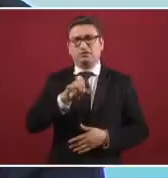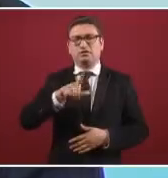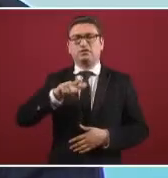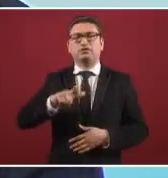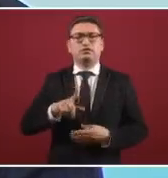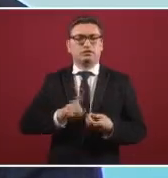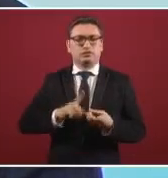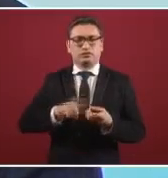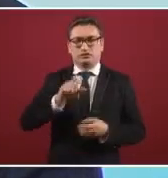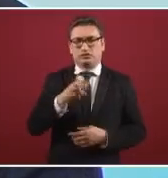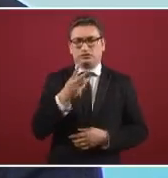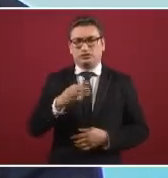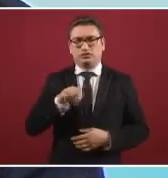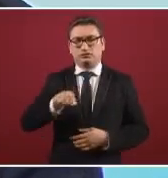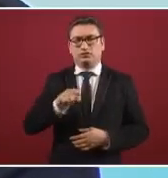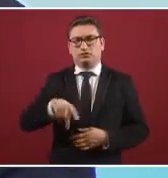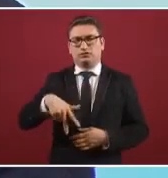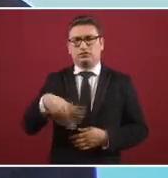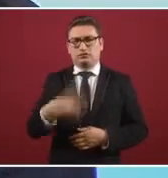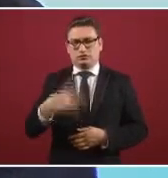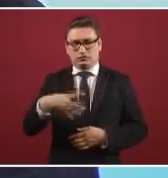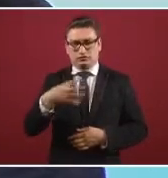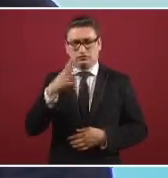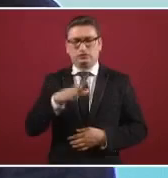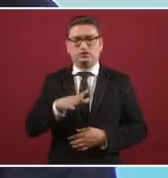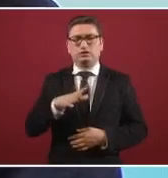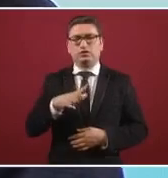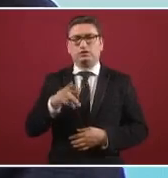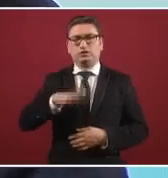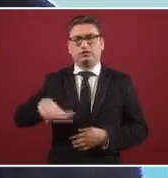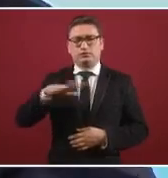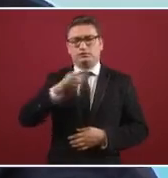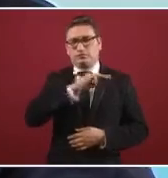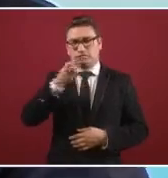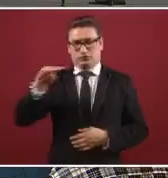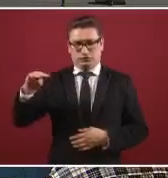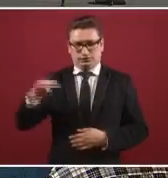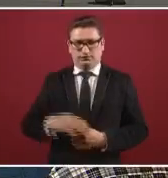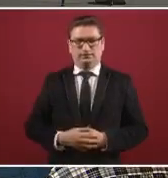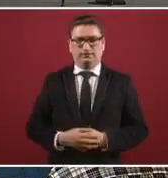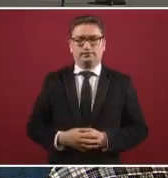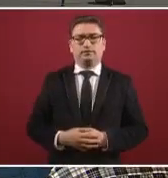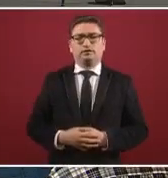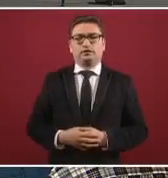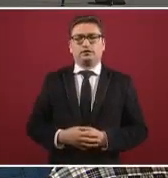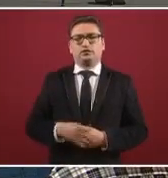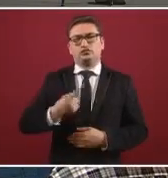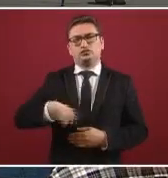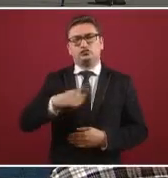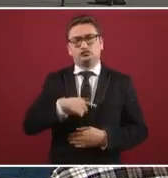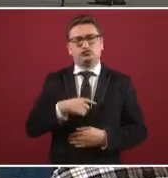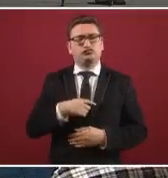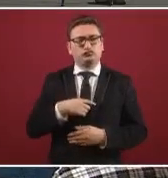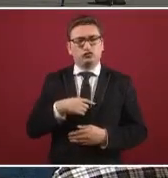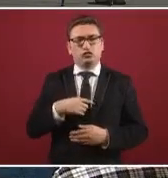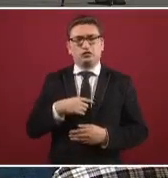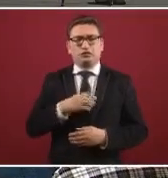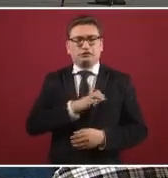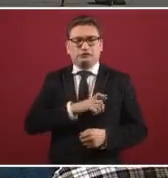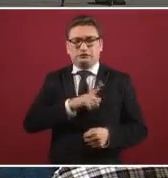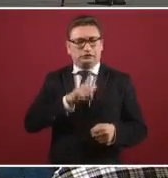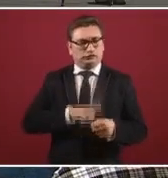pesos con 14 centavos por litro en Churumuco, Michoacán. Realizamos un operativo